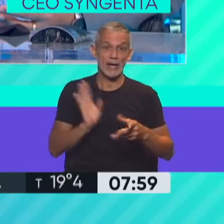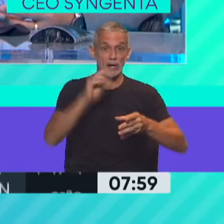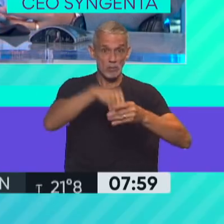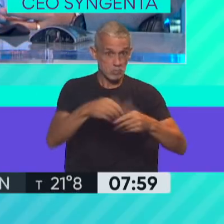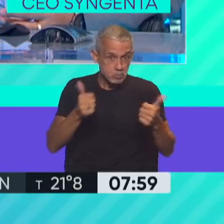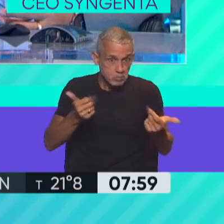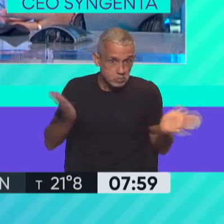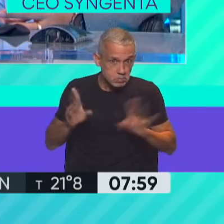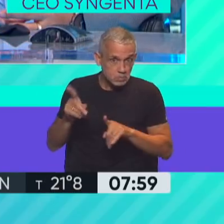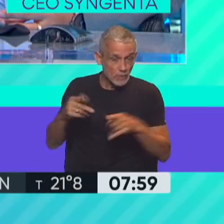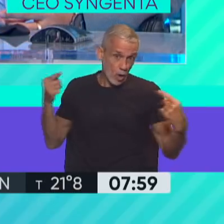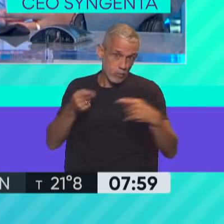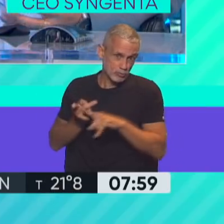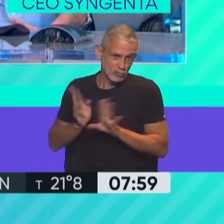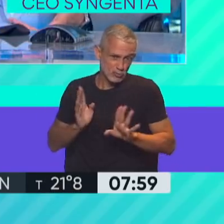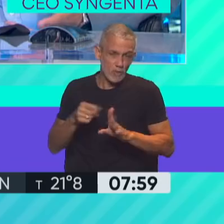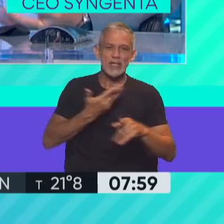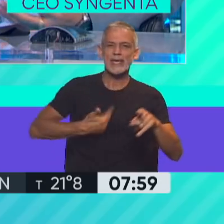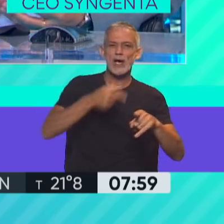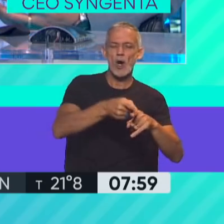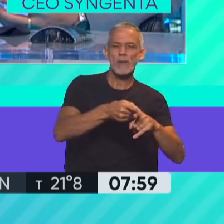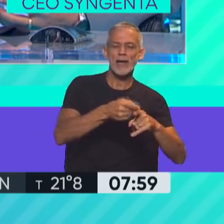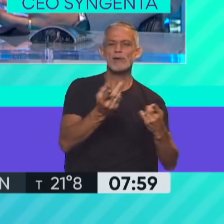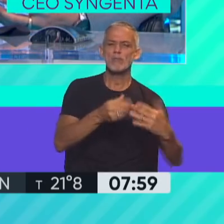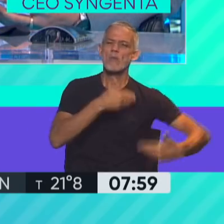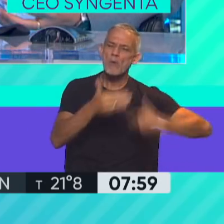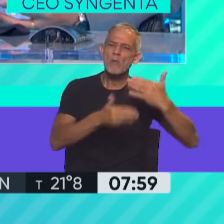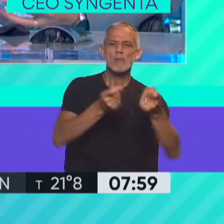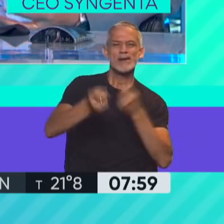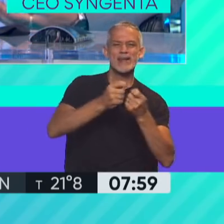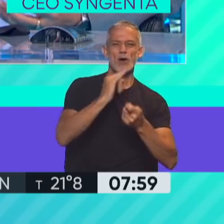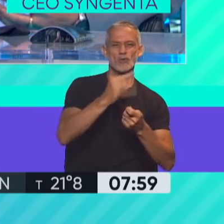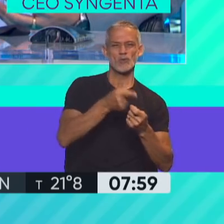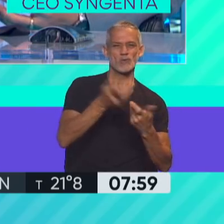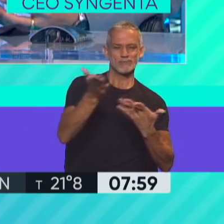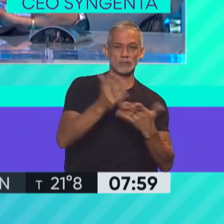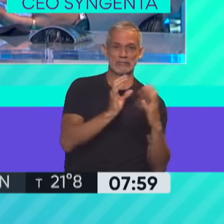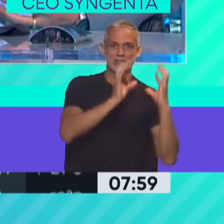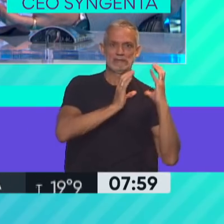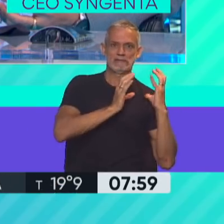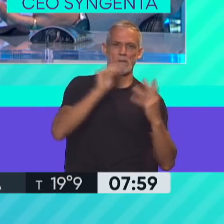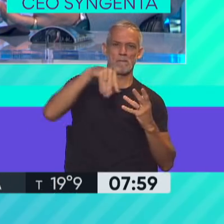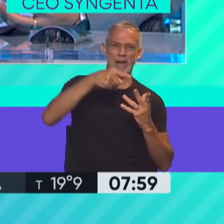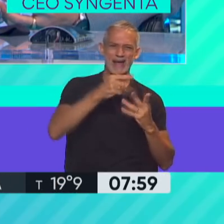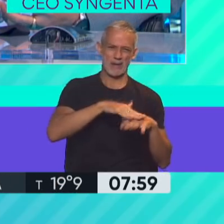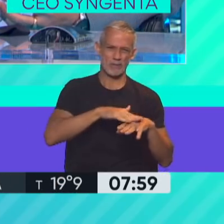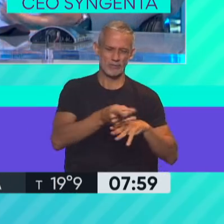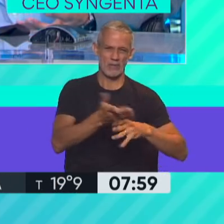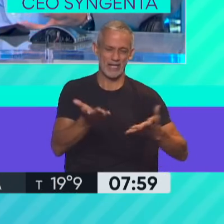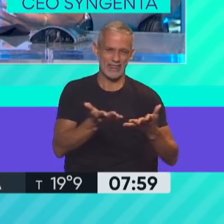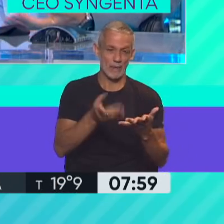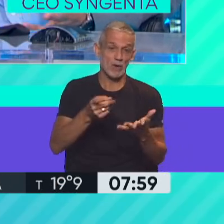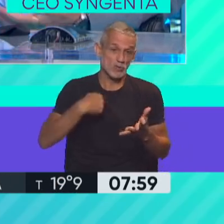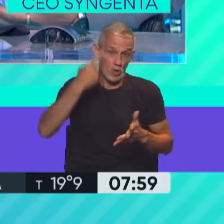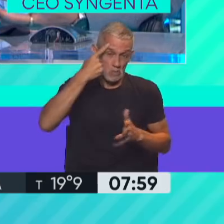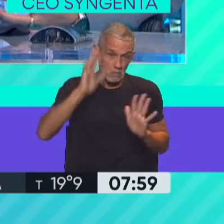está que está bien eso y el gobierno bueno es el que lleva adelante las negociaciones y tiene una carga mayor en ese sentido pero creo